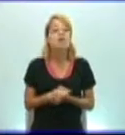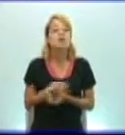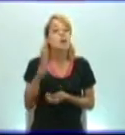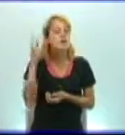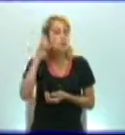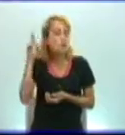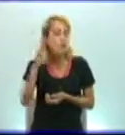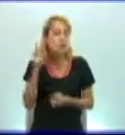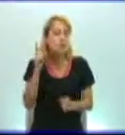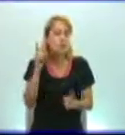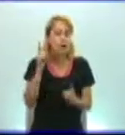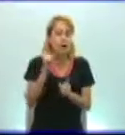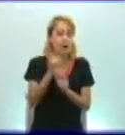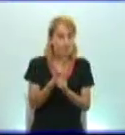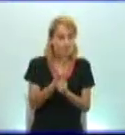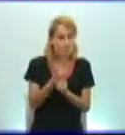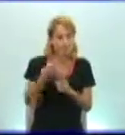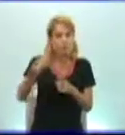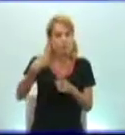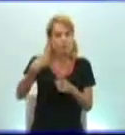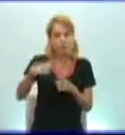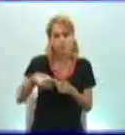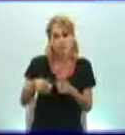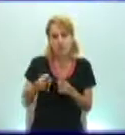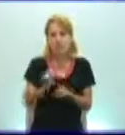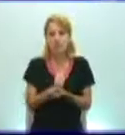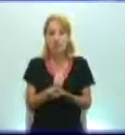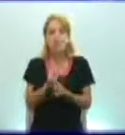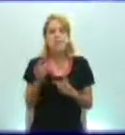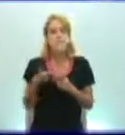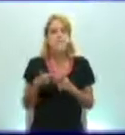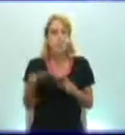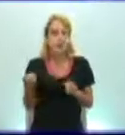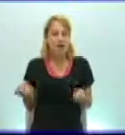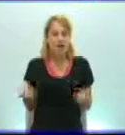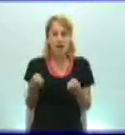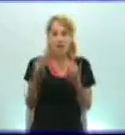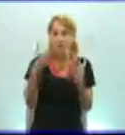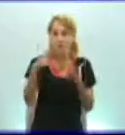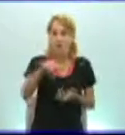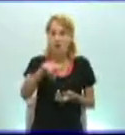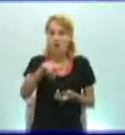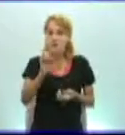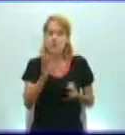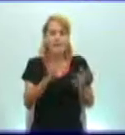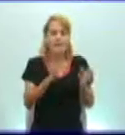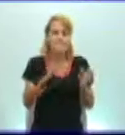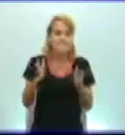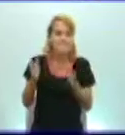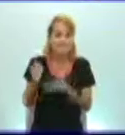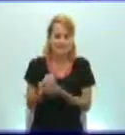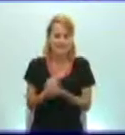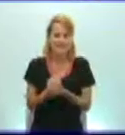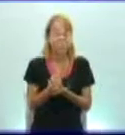que nos encontramos en un próximo encuentro para descubrir una nueva parte de las